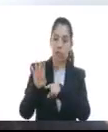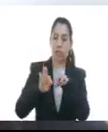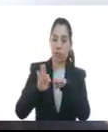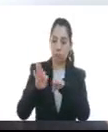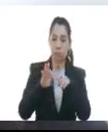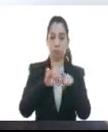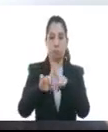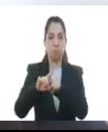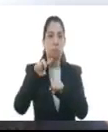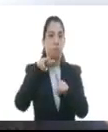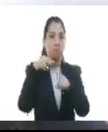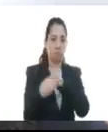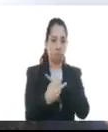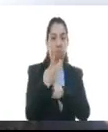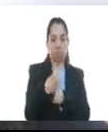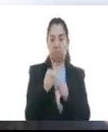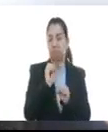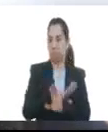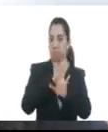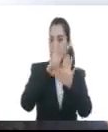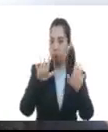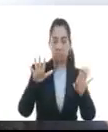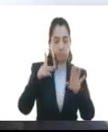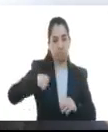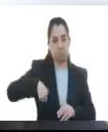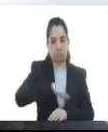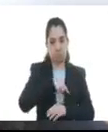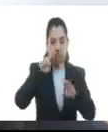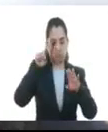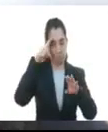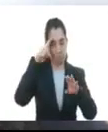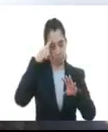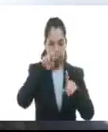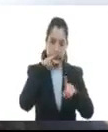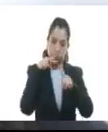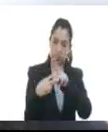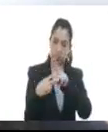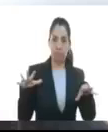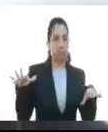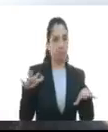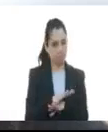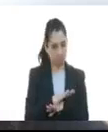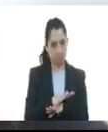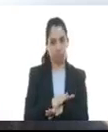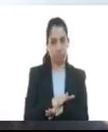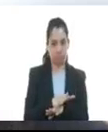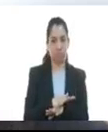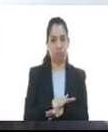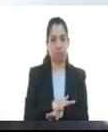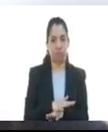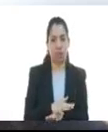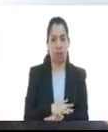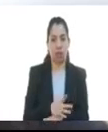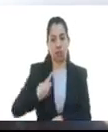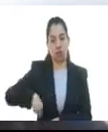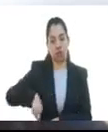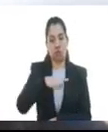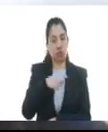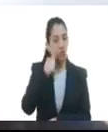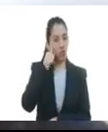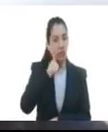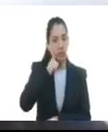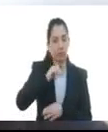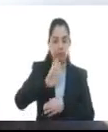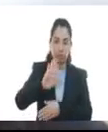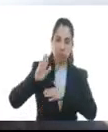duda cambia nuestra perspectiva siempre de las cosas. Entonces, de nuestra parte, el compromiso de continuar con este